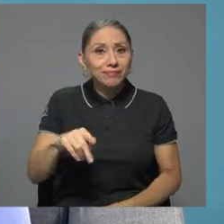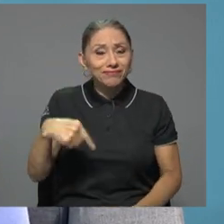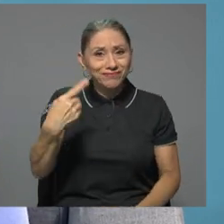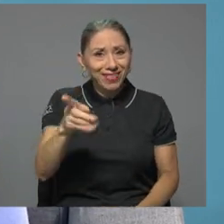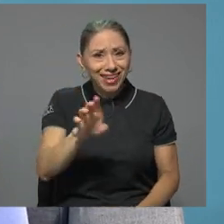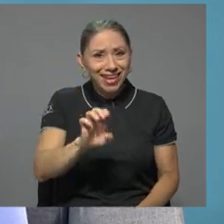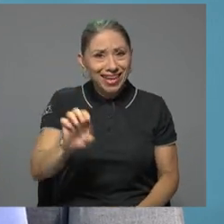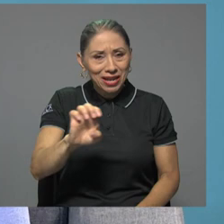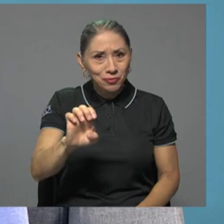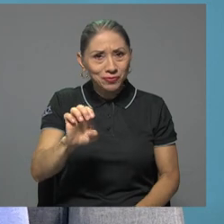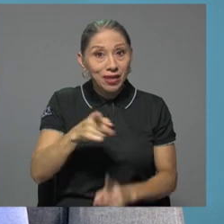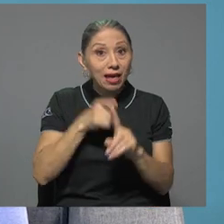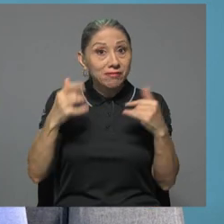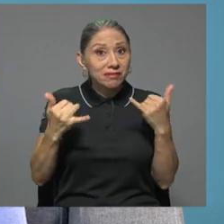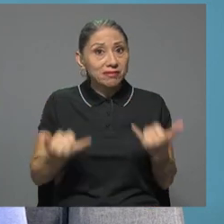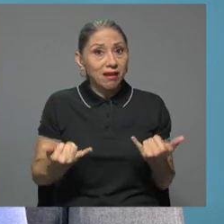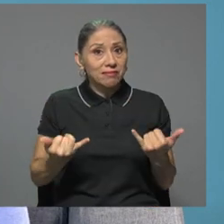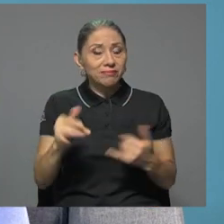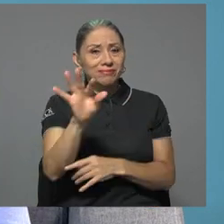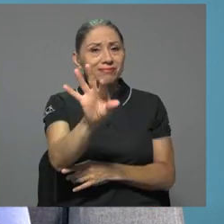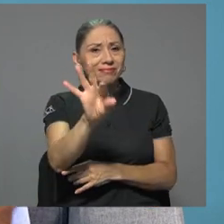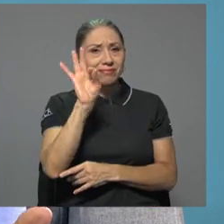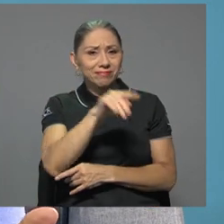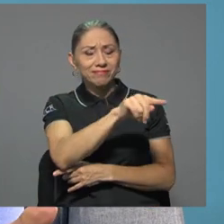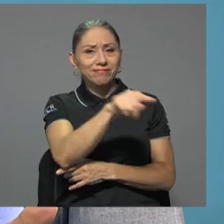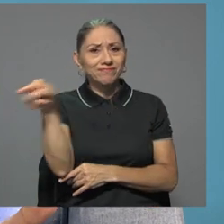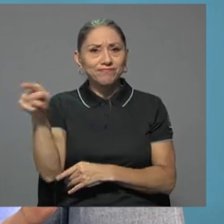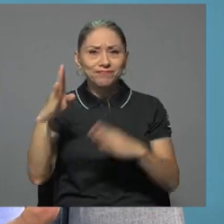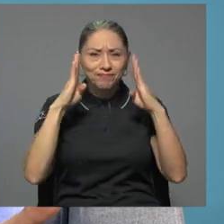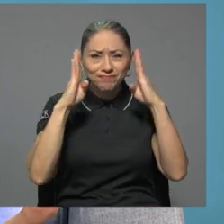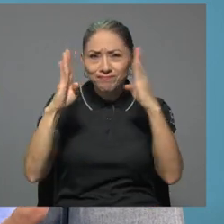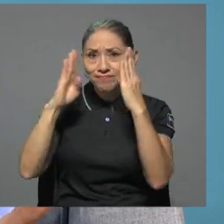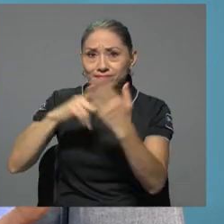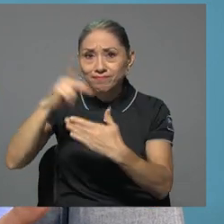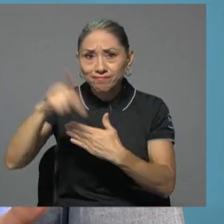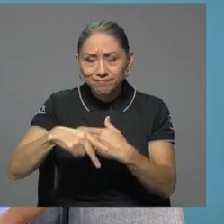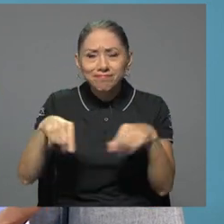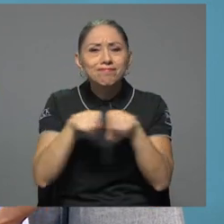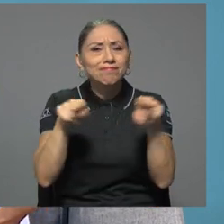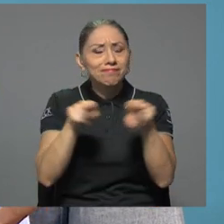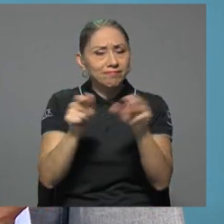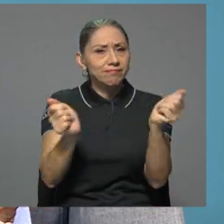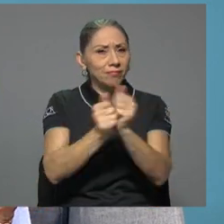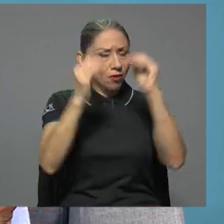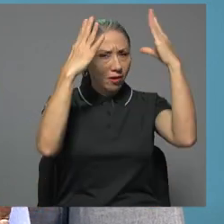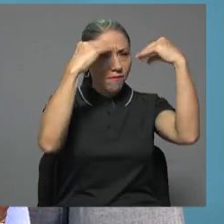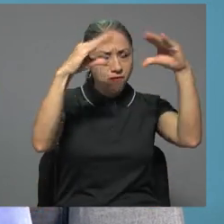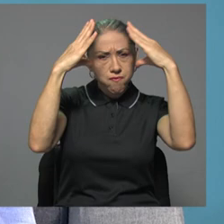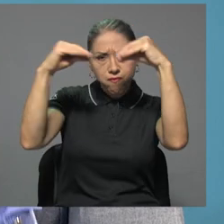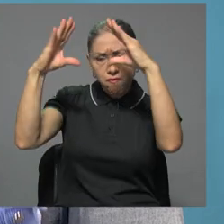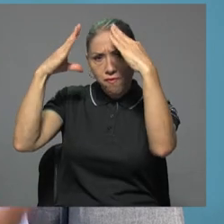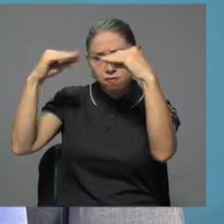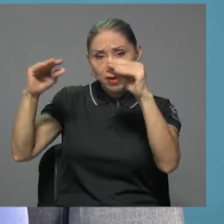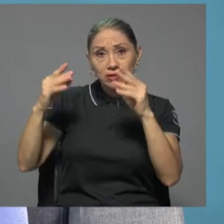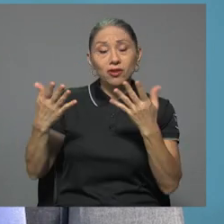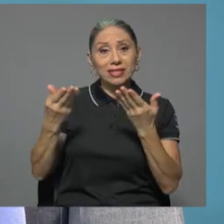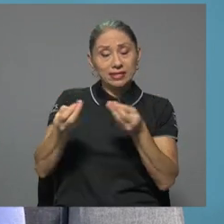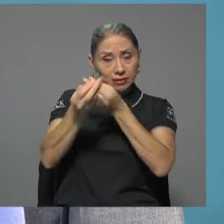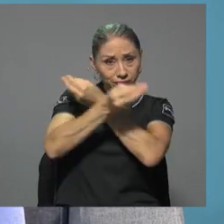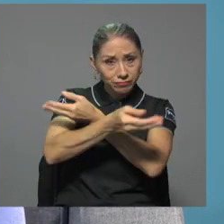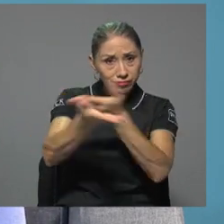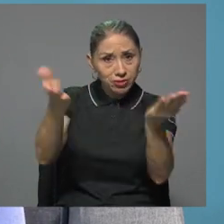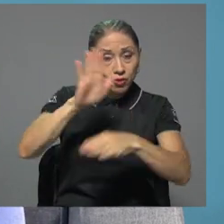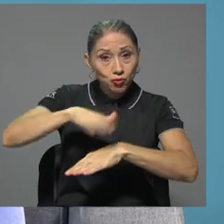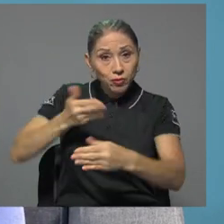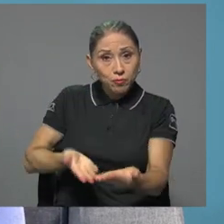desde ya para que estén no solo atentos a nuestro programa sino que esta información es que estaremos generando en torno a